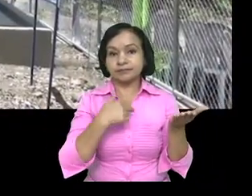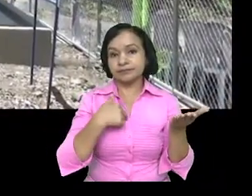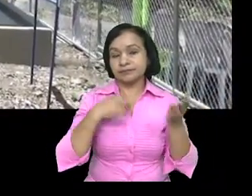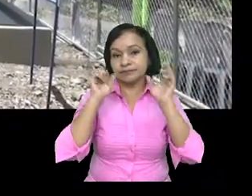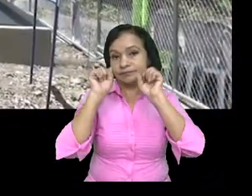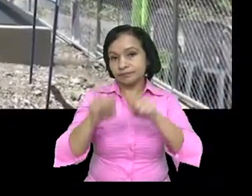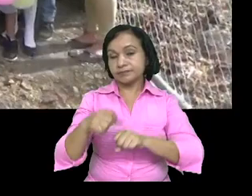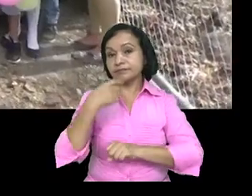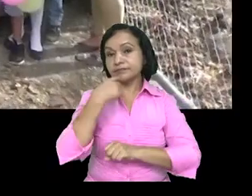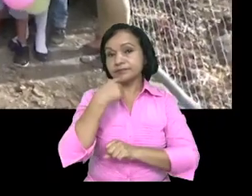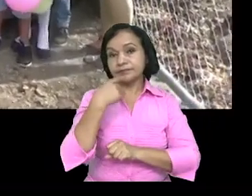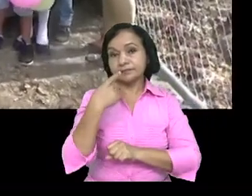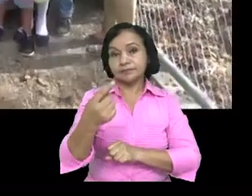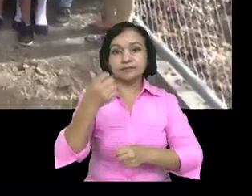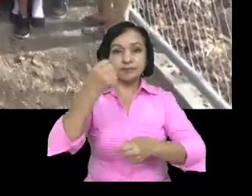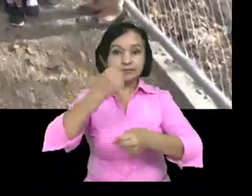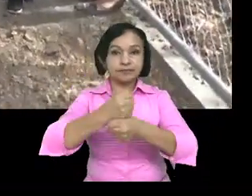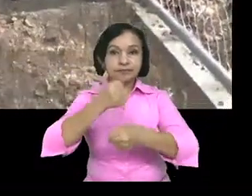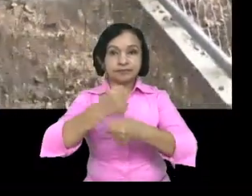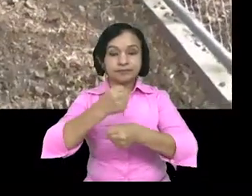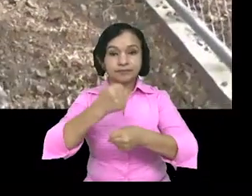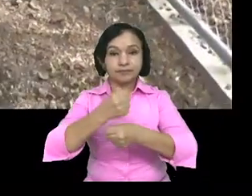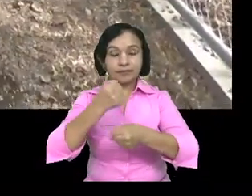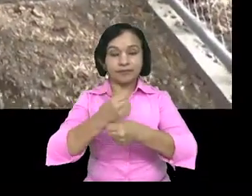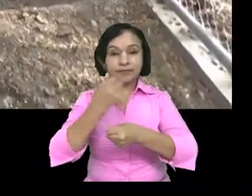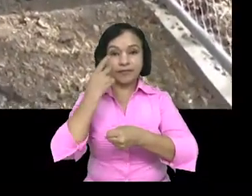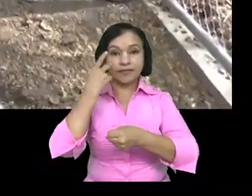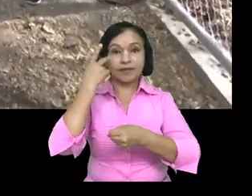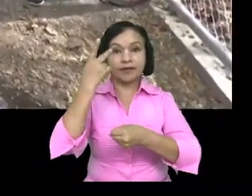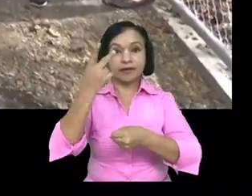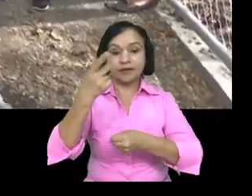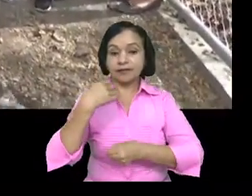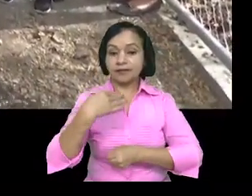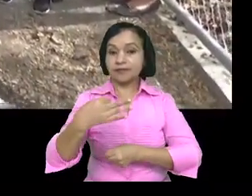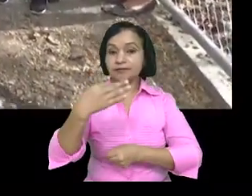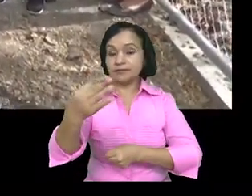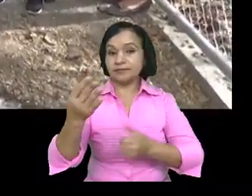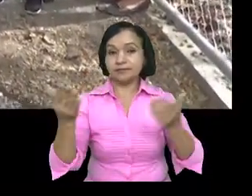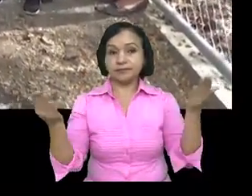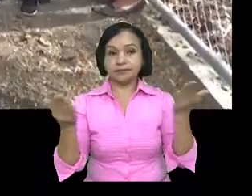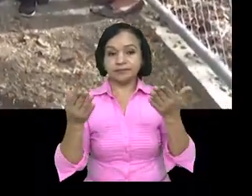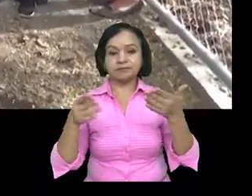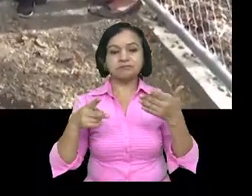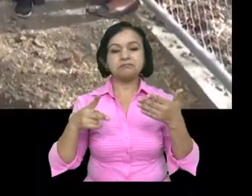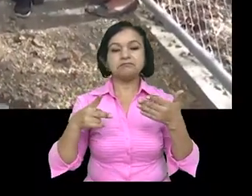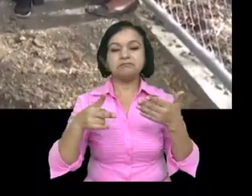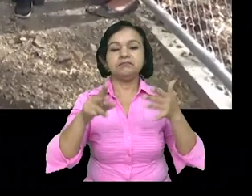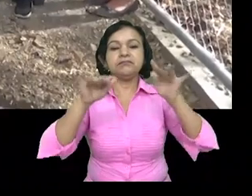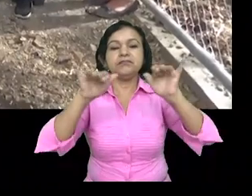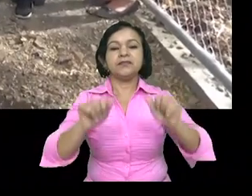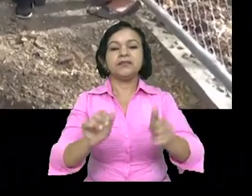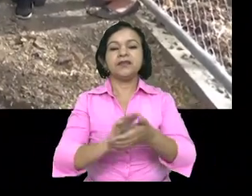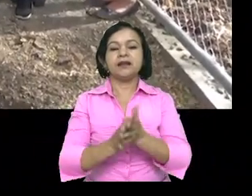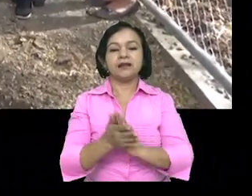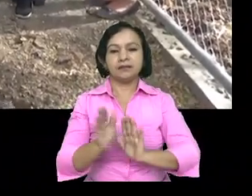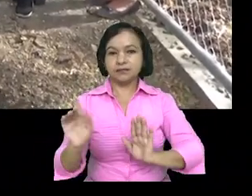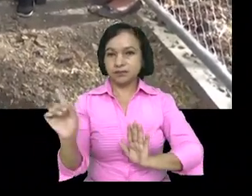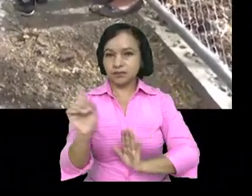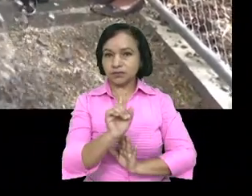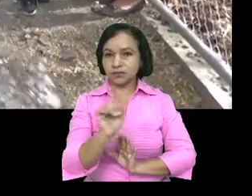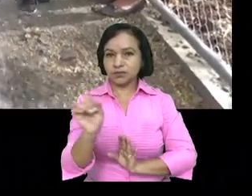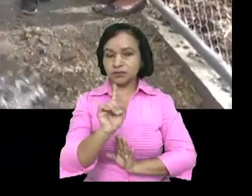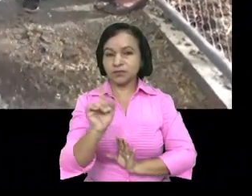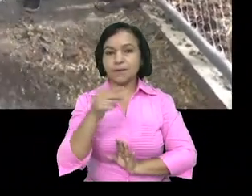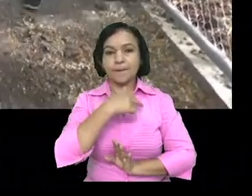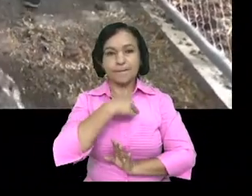podemos decir de que trabajamos con visión de futuro. O sea, no es inaugurarlo y ya te fuiste. No, por eso